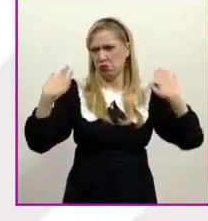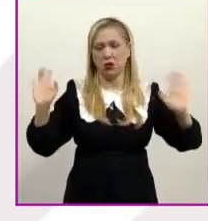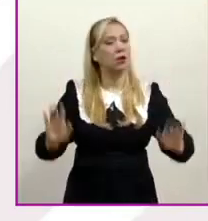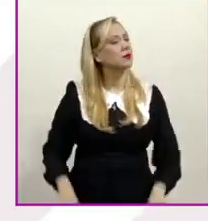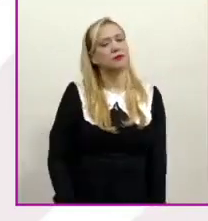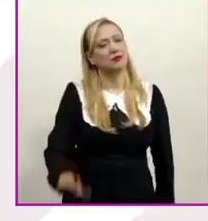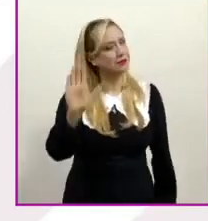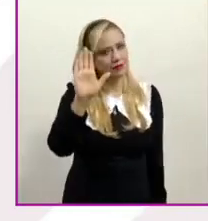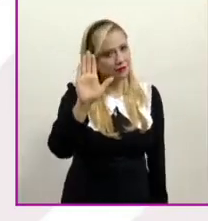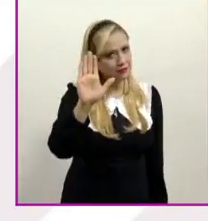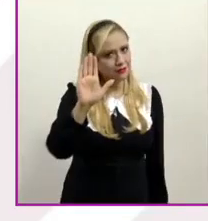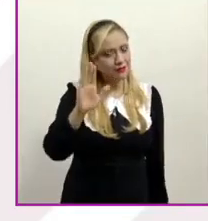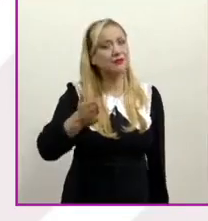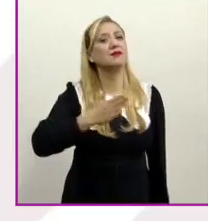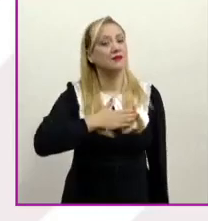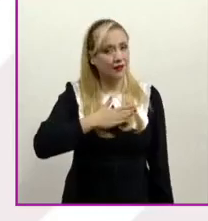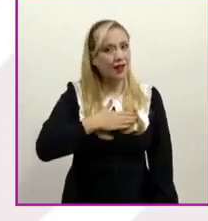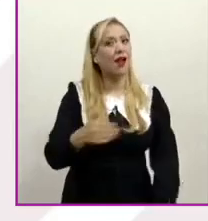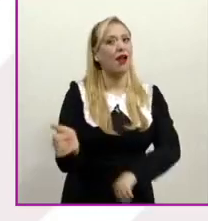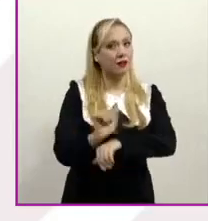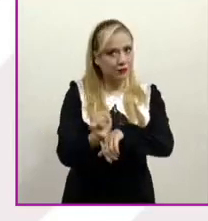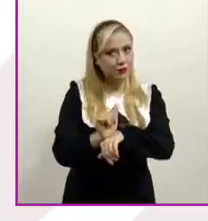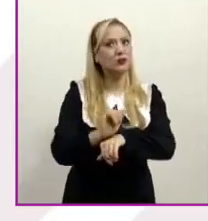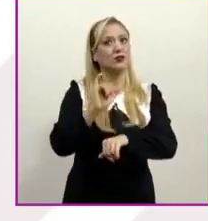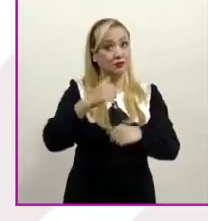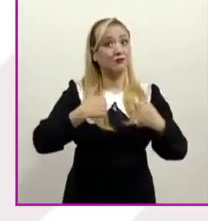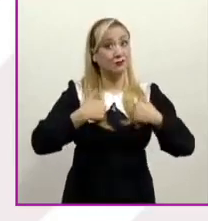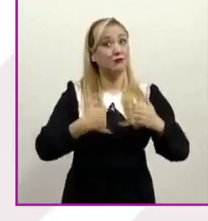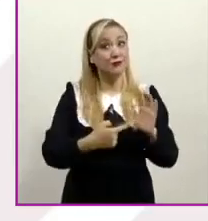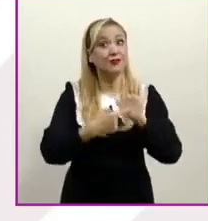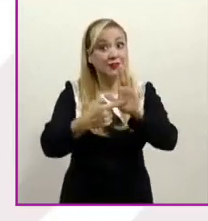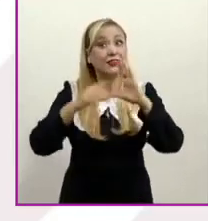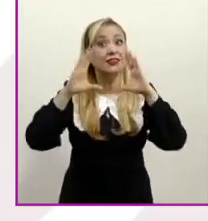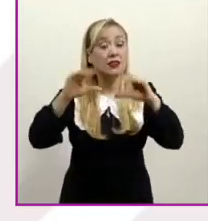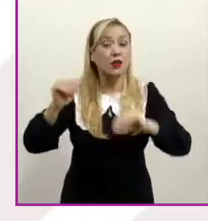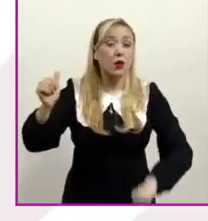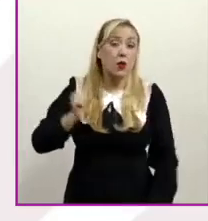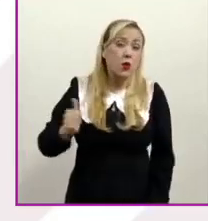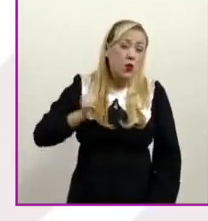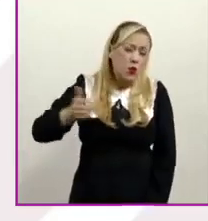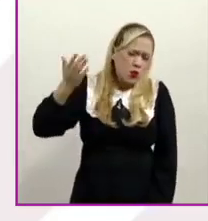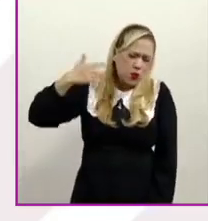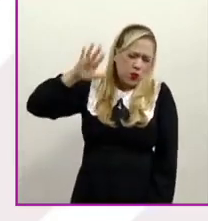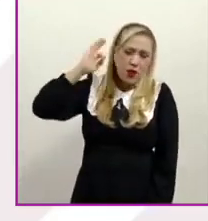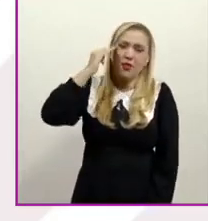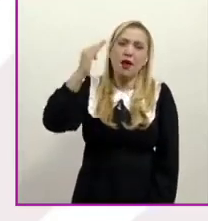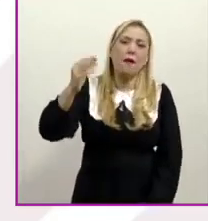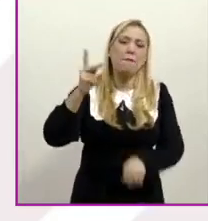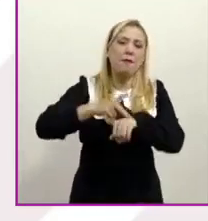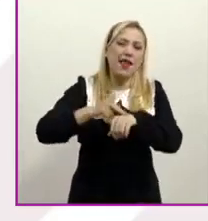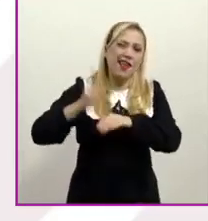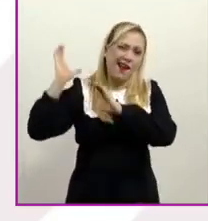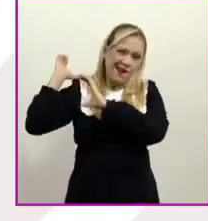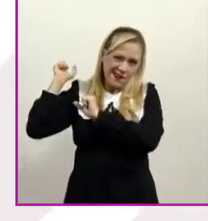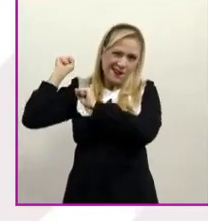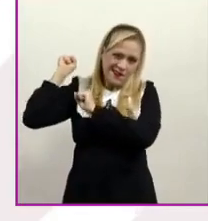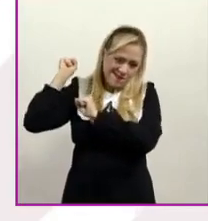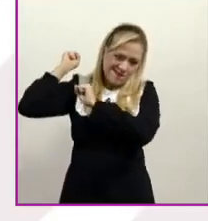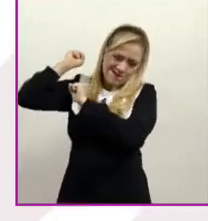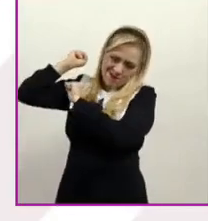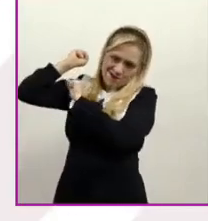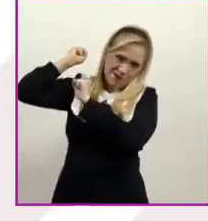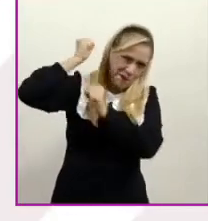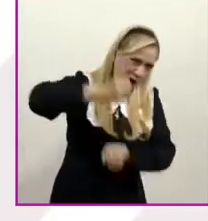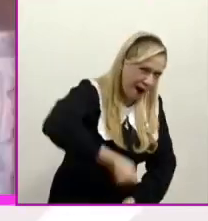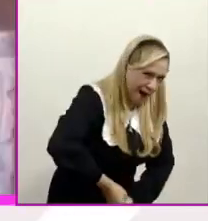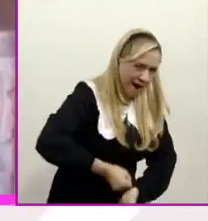actor es tan antiguo, desde el ser humano de las cavernas que se congrega alrededor del fuego para contar historias,